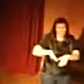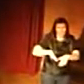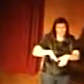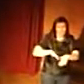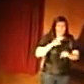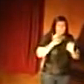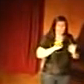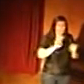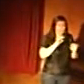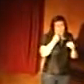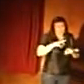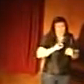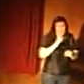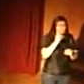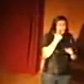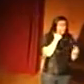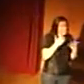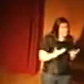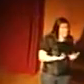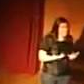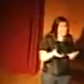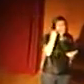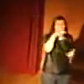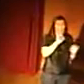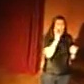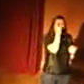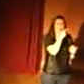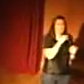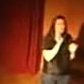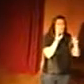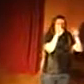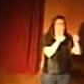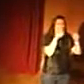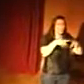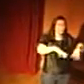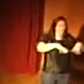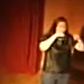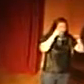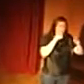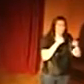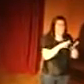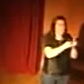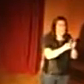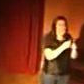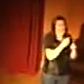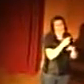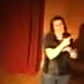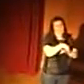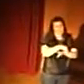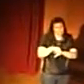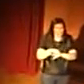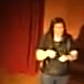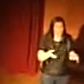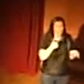historia del arte saben que eh la pintura de arquitecturas o la pintura de monumentos no es algo Obviamente que surja en el siglo